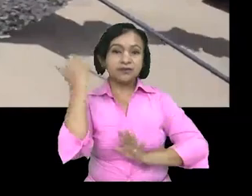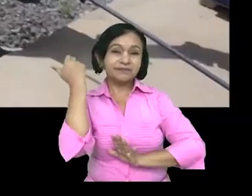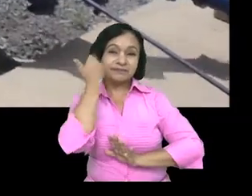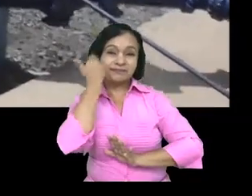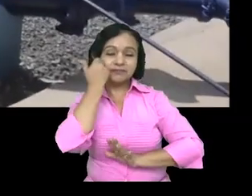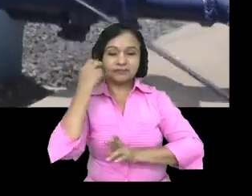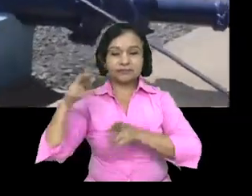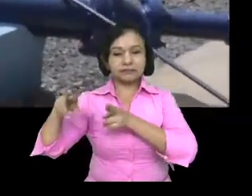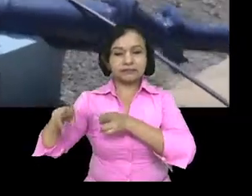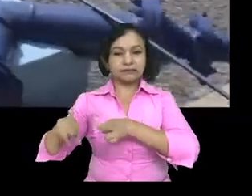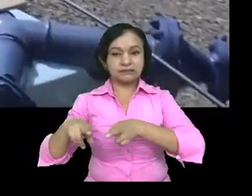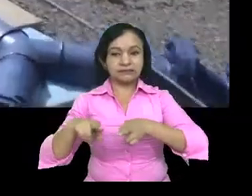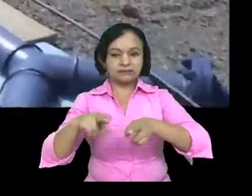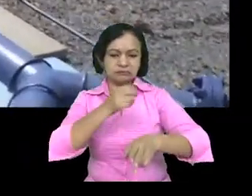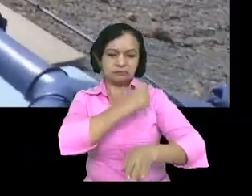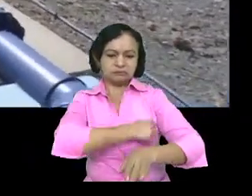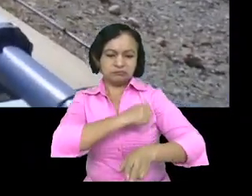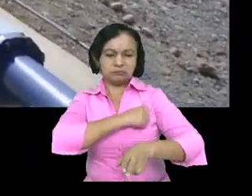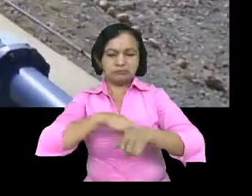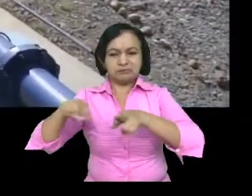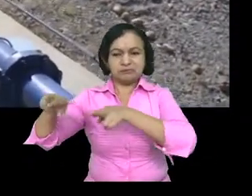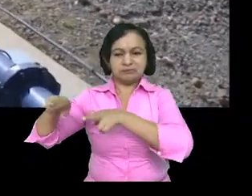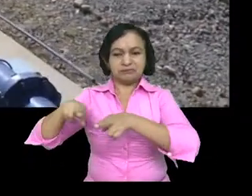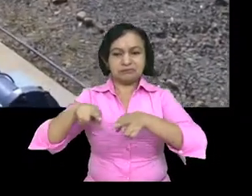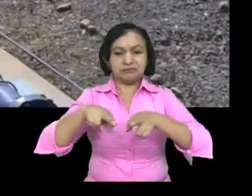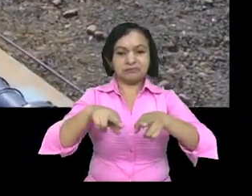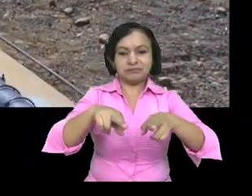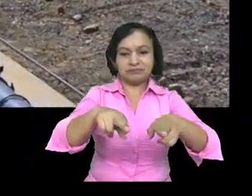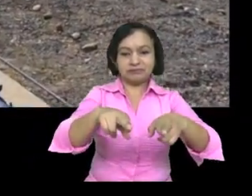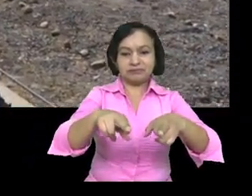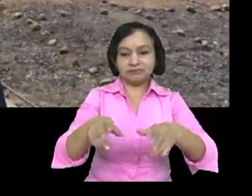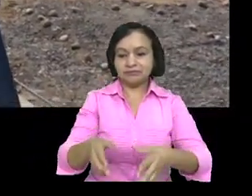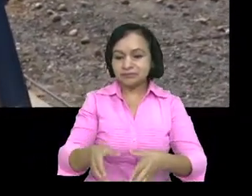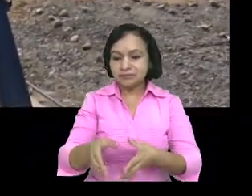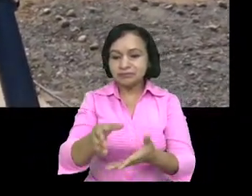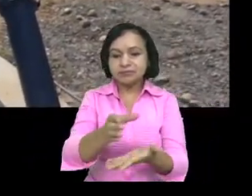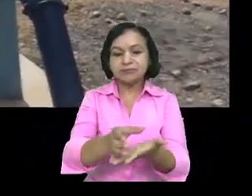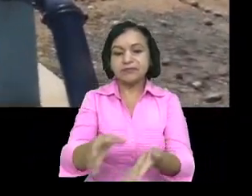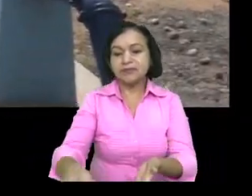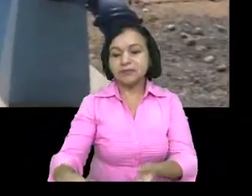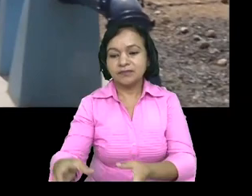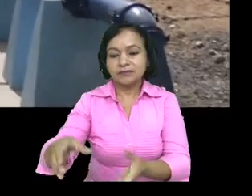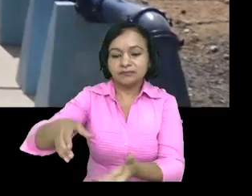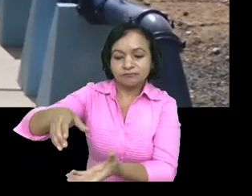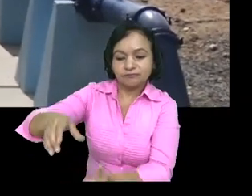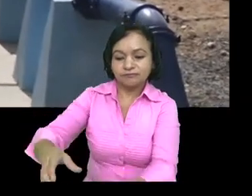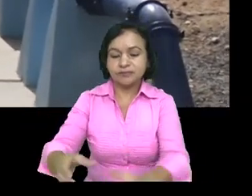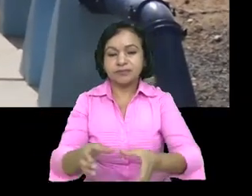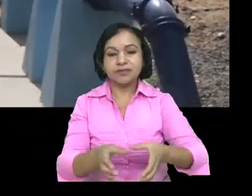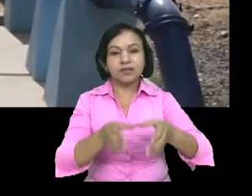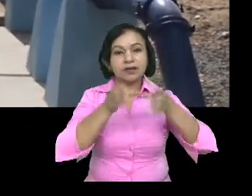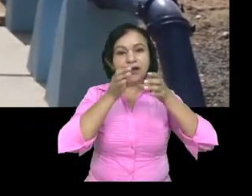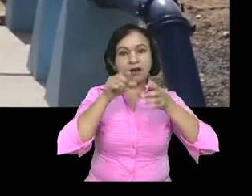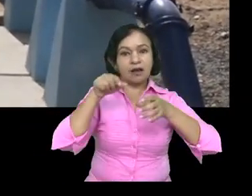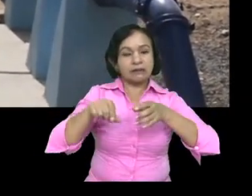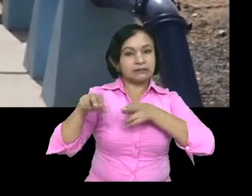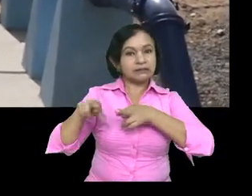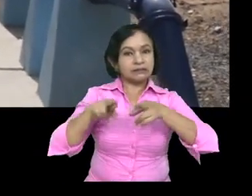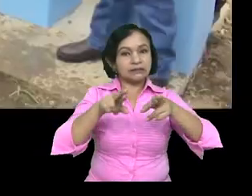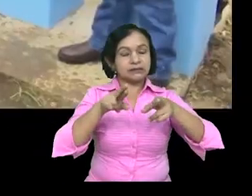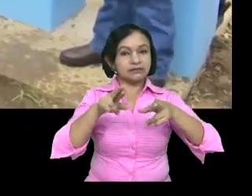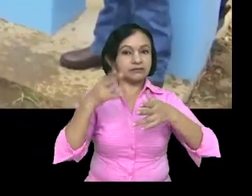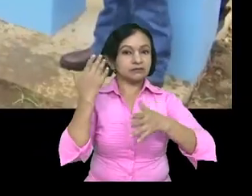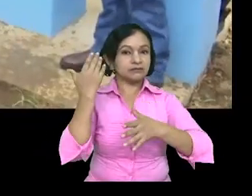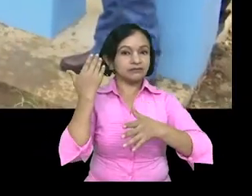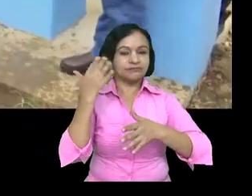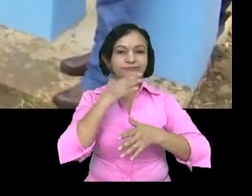río arrastra y que más adelante la población está consumiendo ese tipo de agua. Pues te cuento que todavía es un